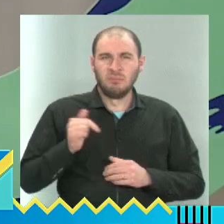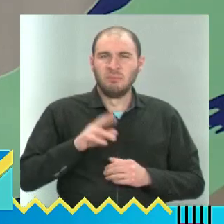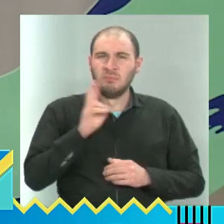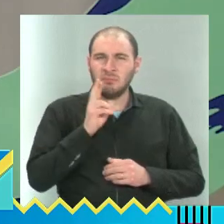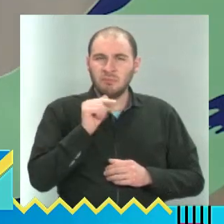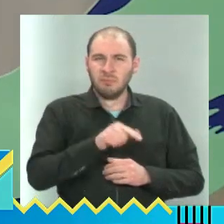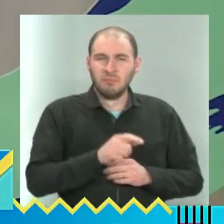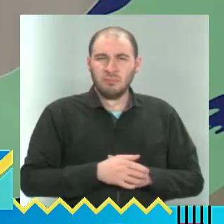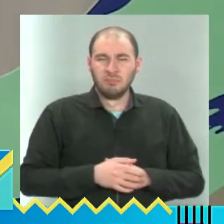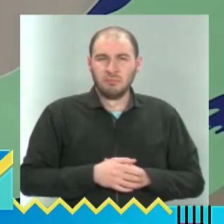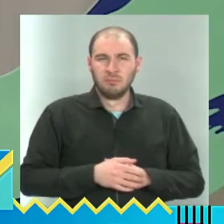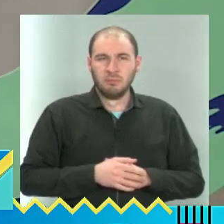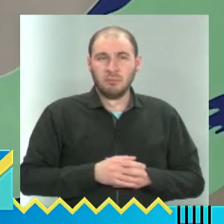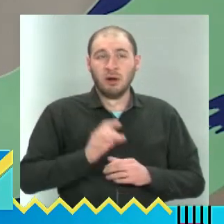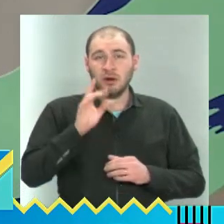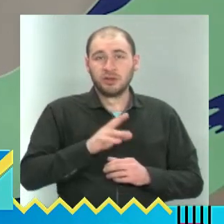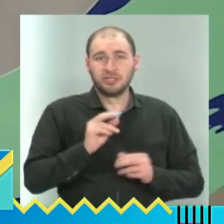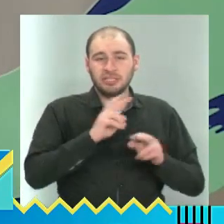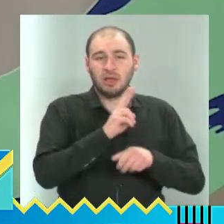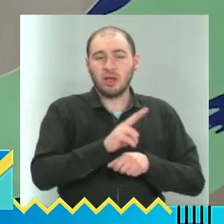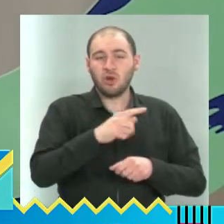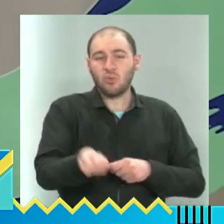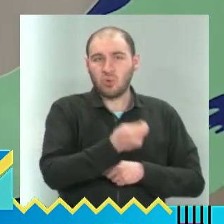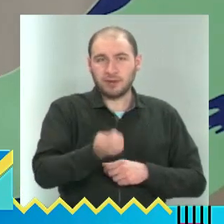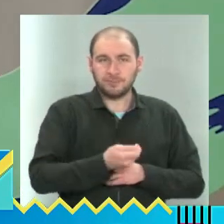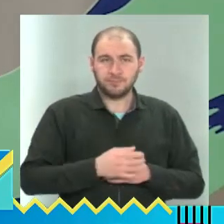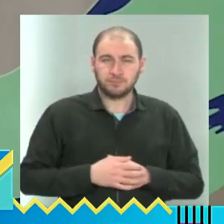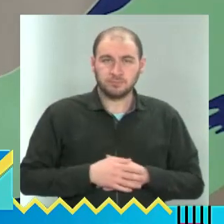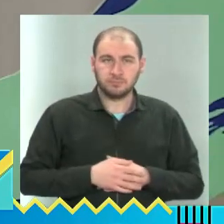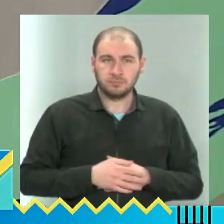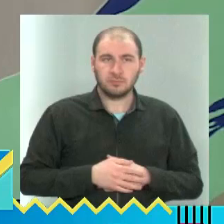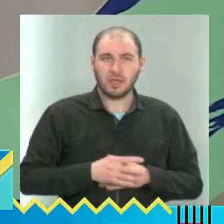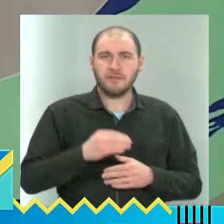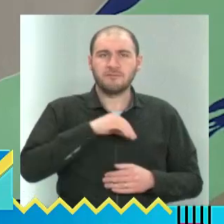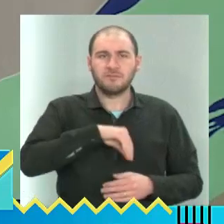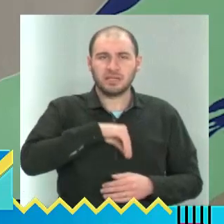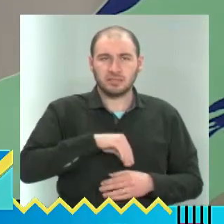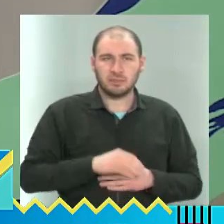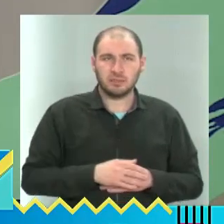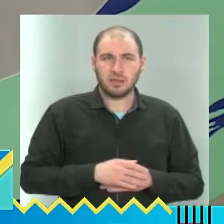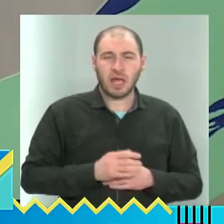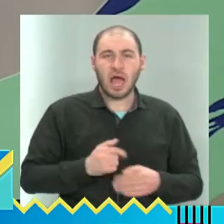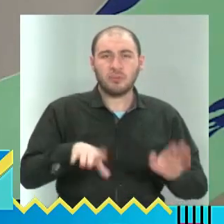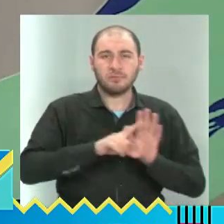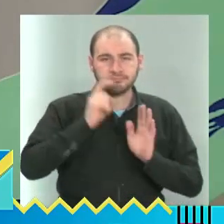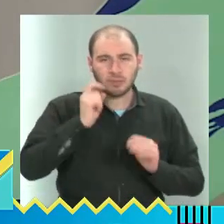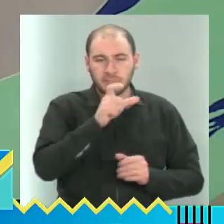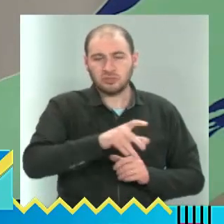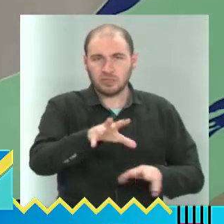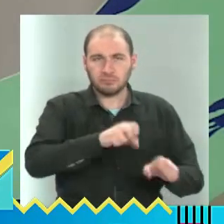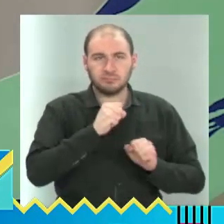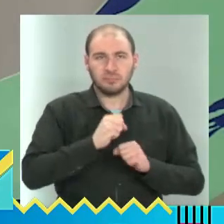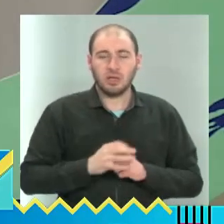mujer, hablando pura y exclusivamente de explotación sexual, como una víctima de un posible delito de trata de